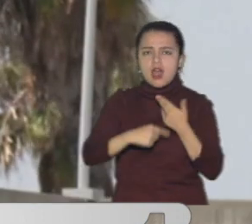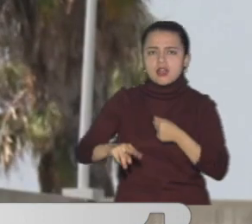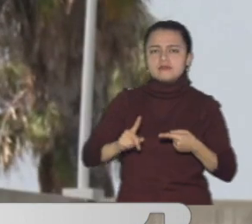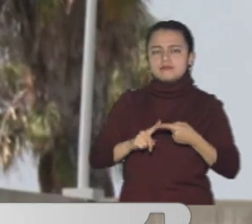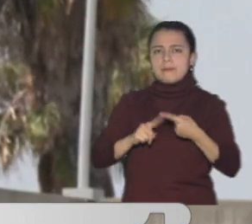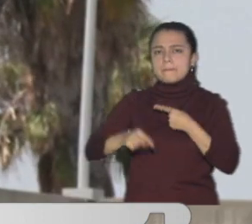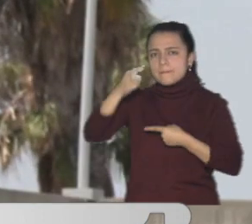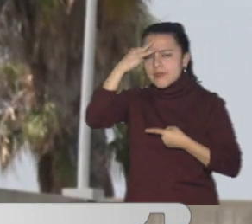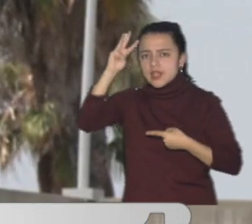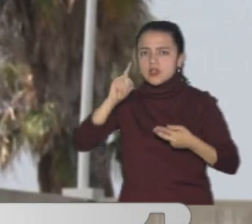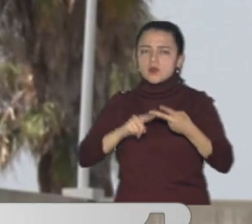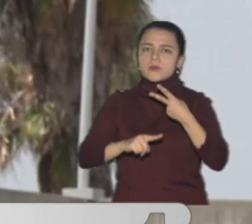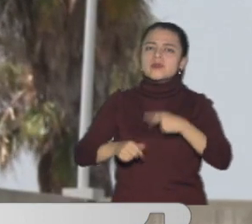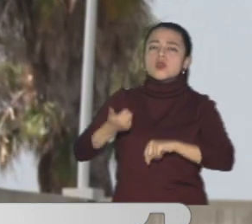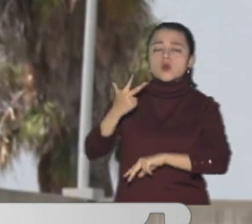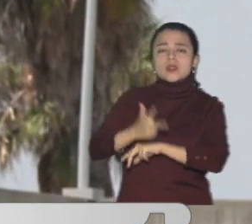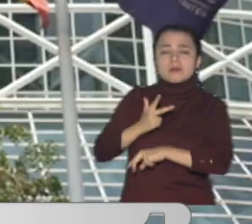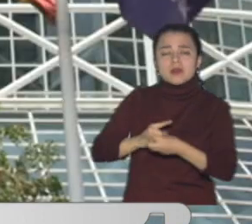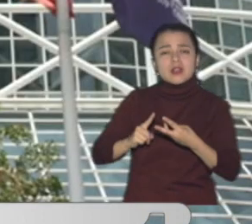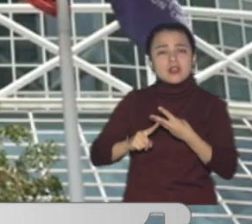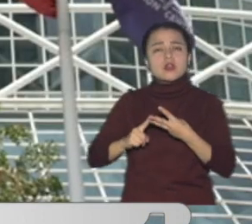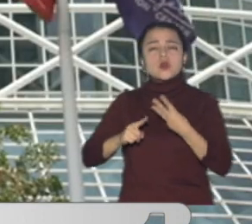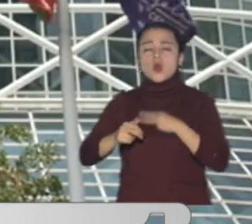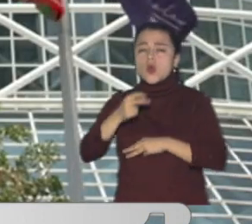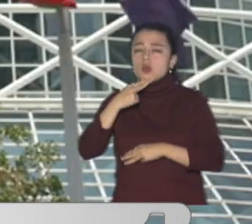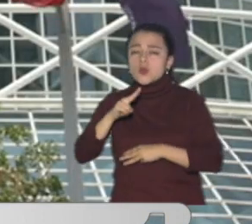Guatemala y Bolivia, sobre todo en protesta contra la